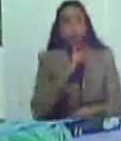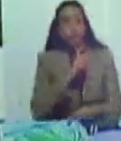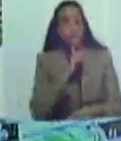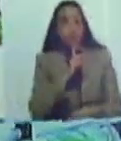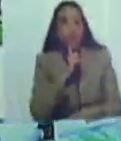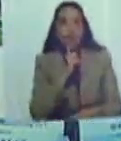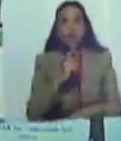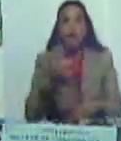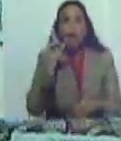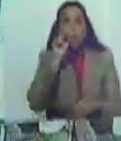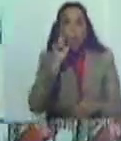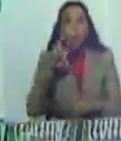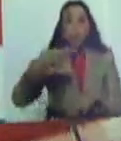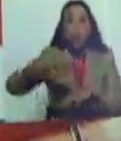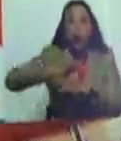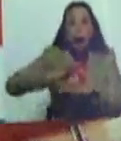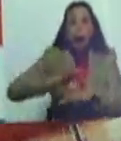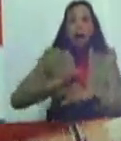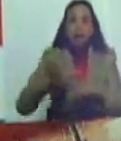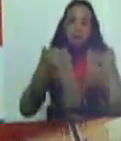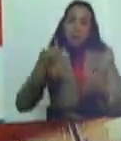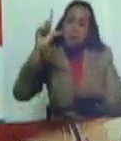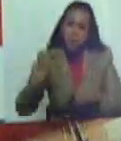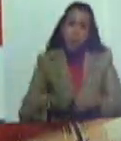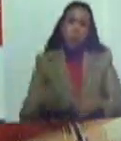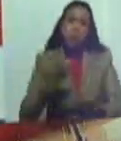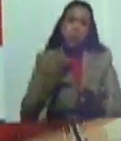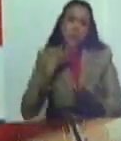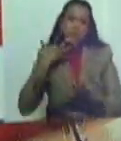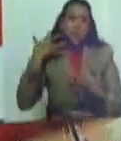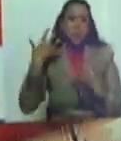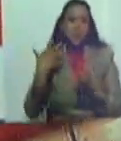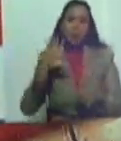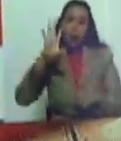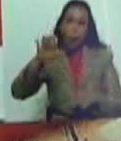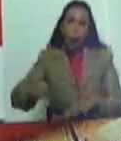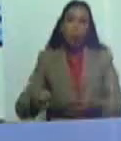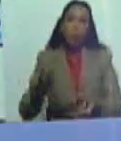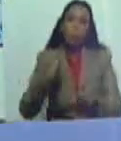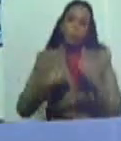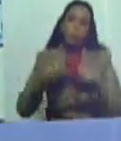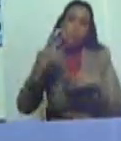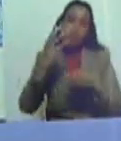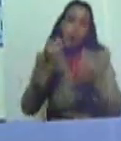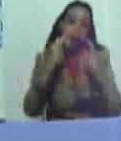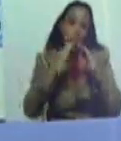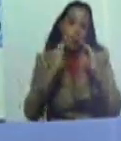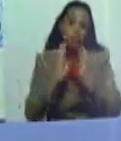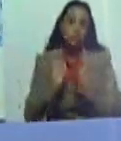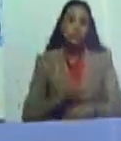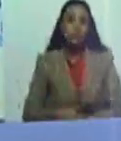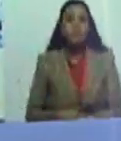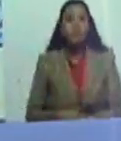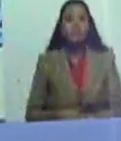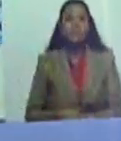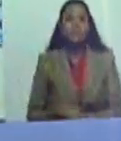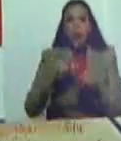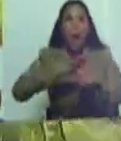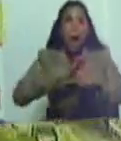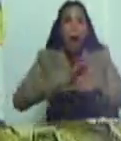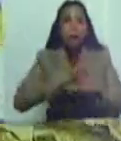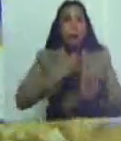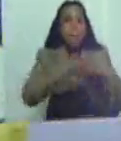torta. Básicamente el lenguaje corporal de una niña que está esperando algo y que quiere recibir algo, pero tiene que hacer exactamente lo que le piden.